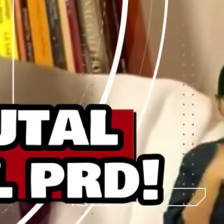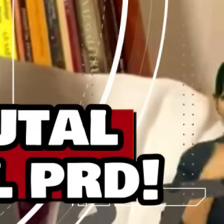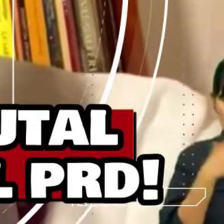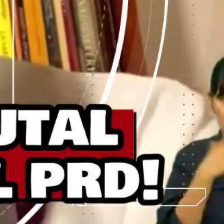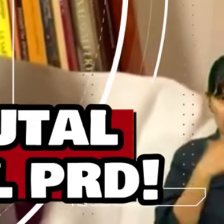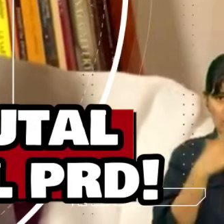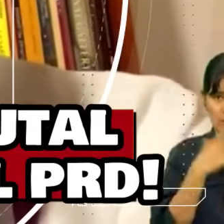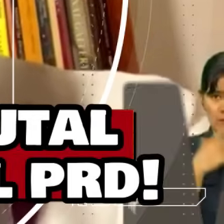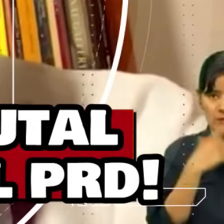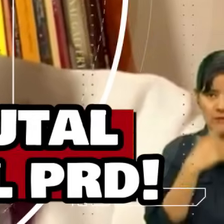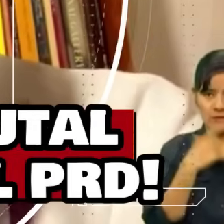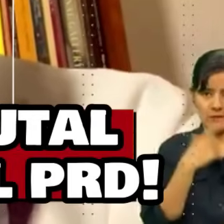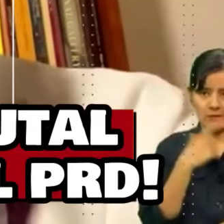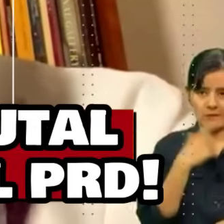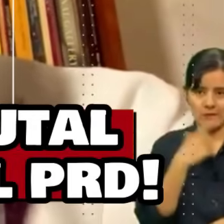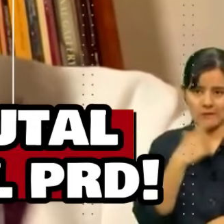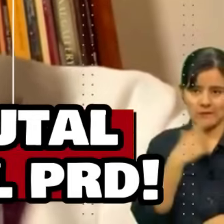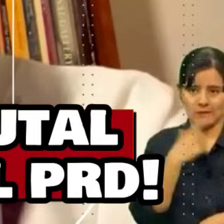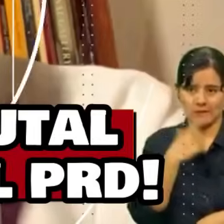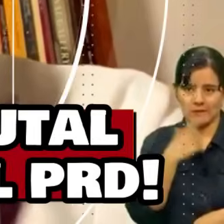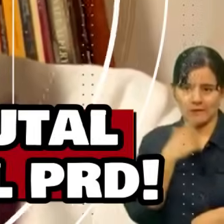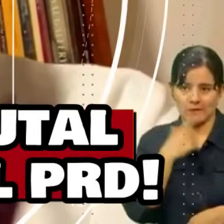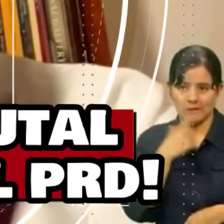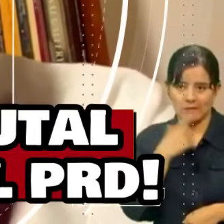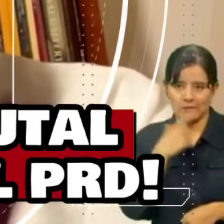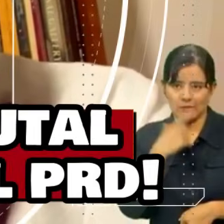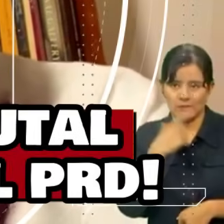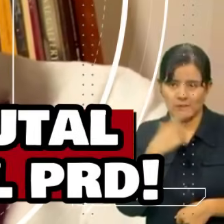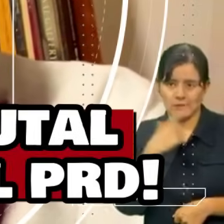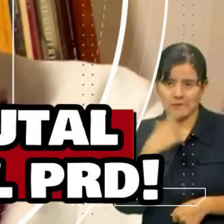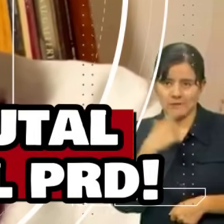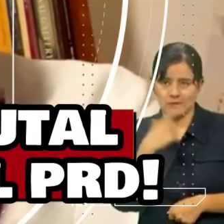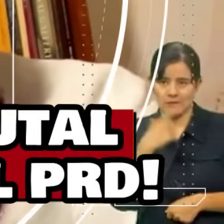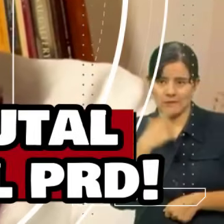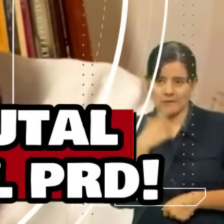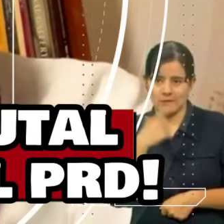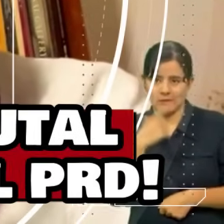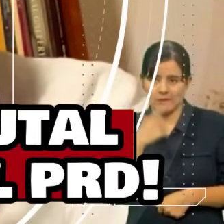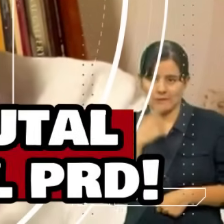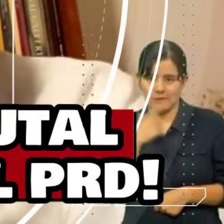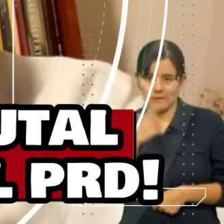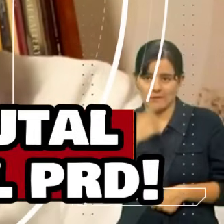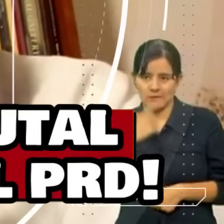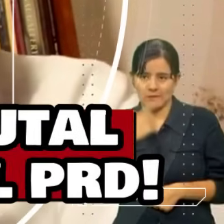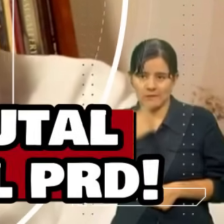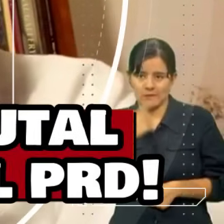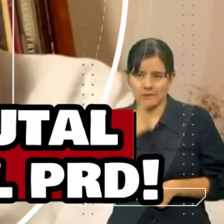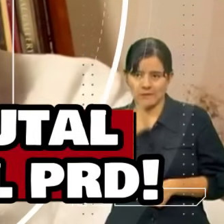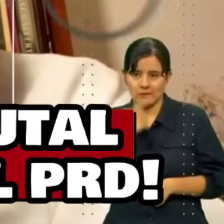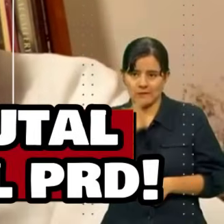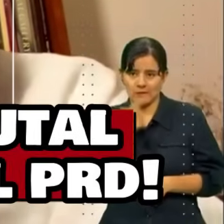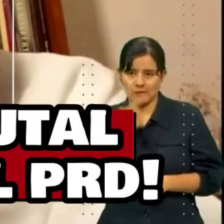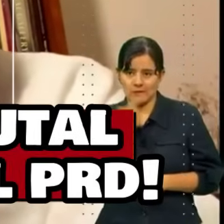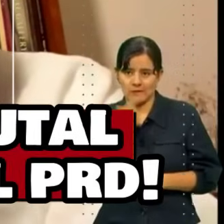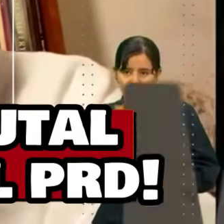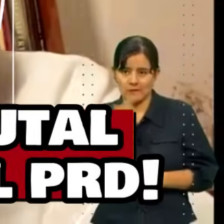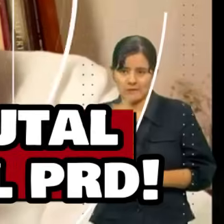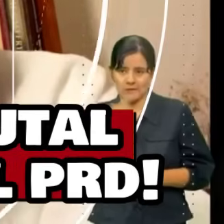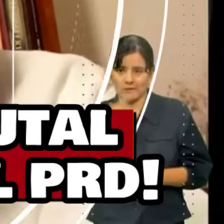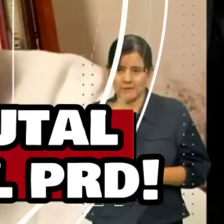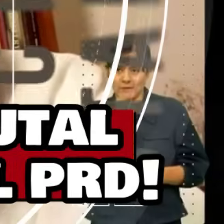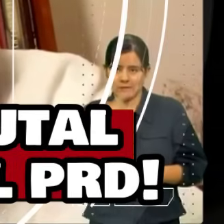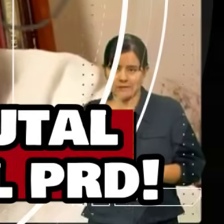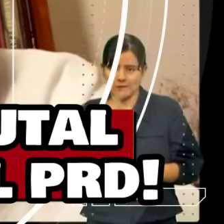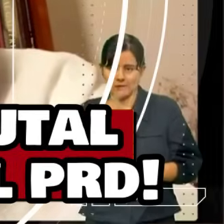cómo el doctor Noroña, sin piedad, se da un tremendo encontronazo con los chillones del PRD por no querer dejar el hueso perdido en